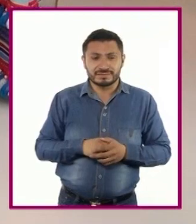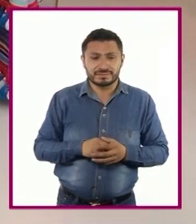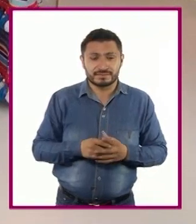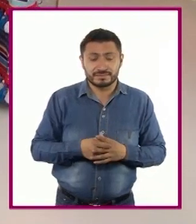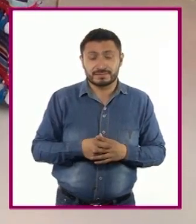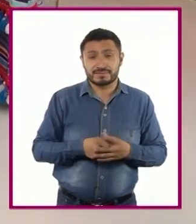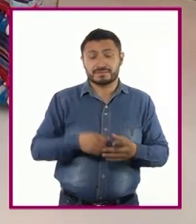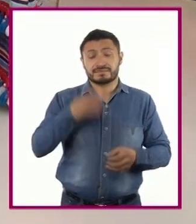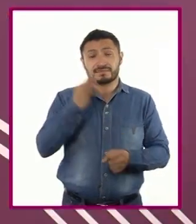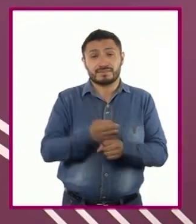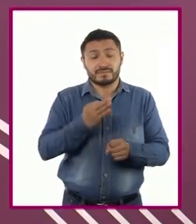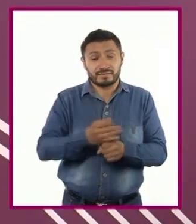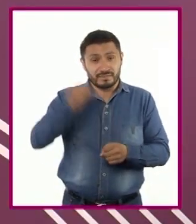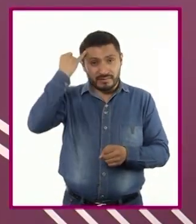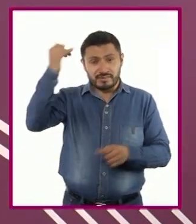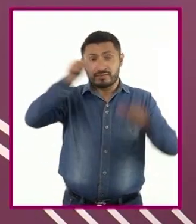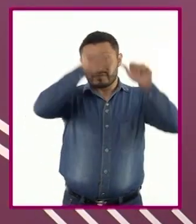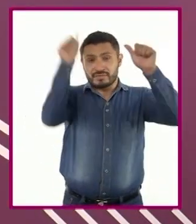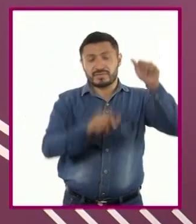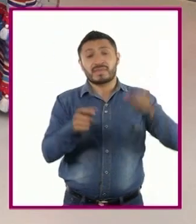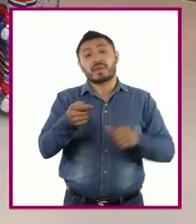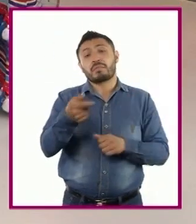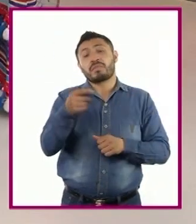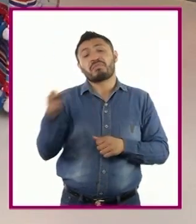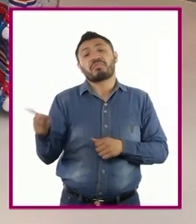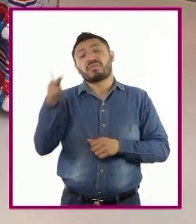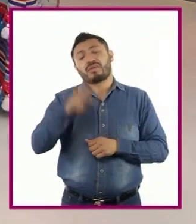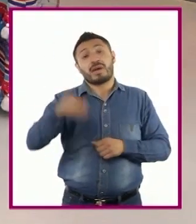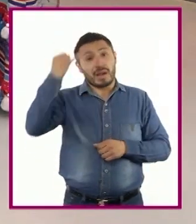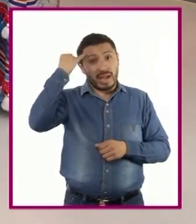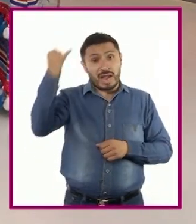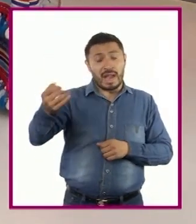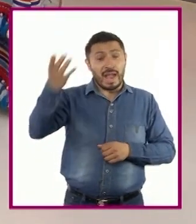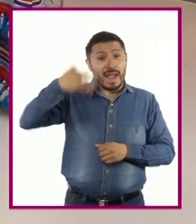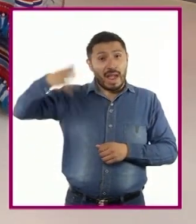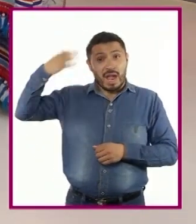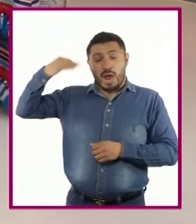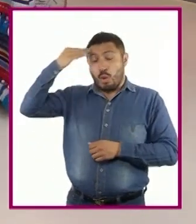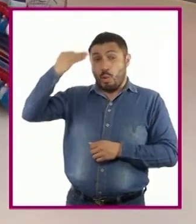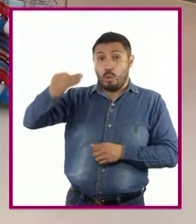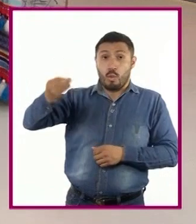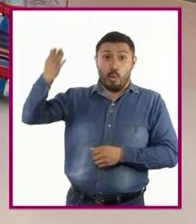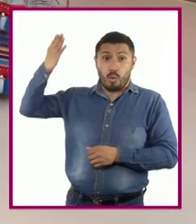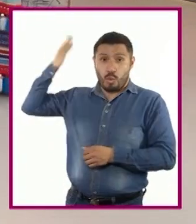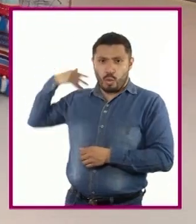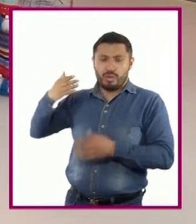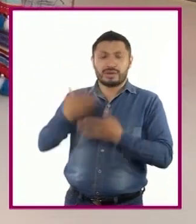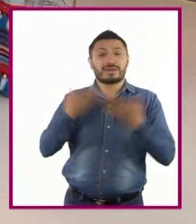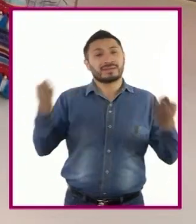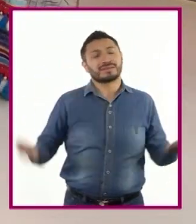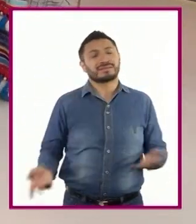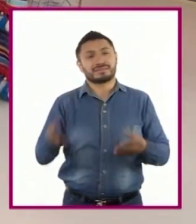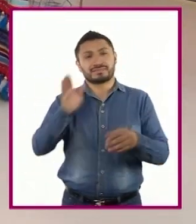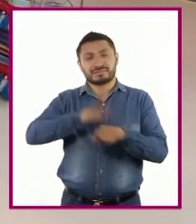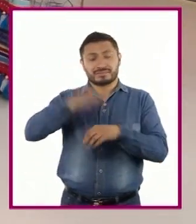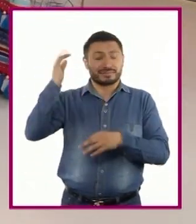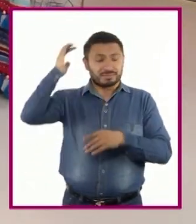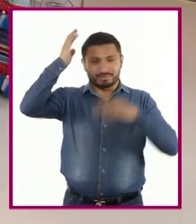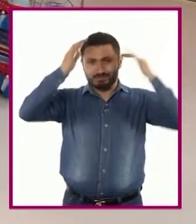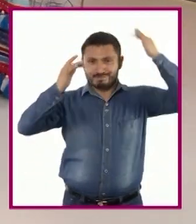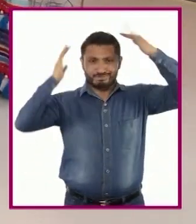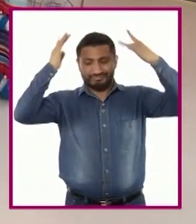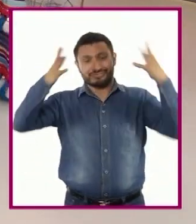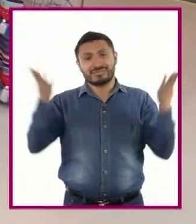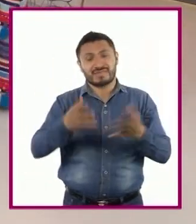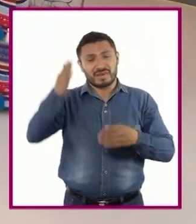Actualmente, la idea de arte se parece muy poco a la idea que teníamos hace tiempo. Ahora nos invita más a la reflexión, a ser